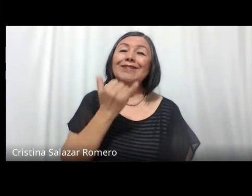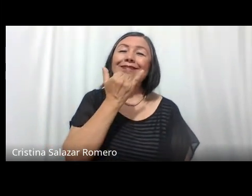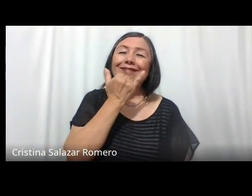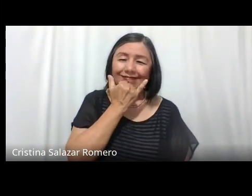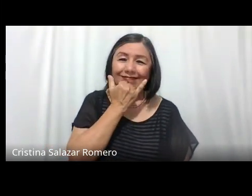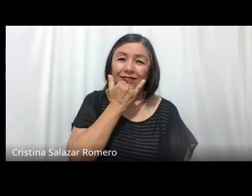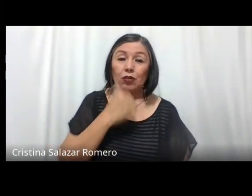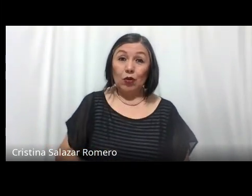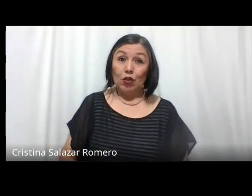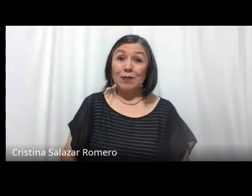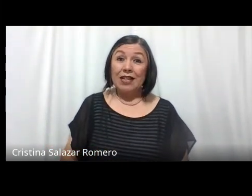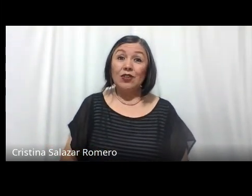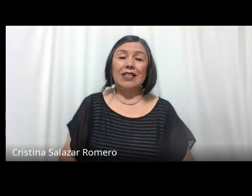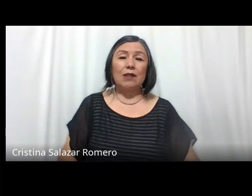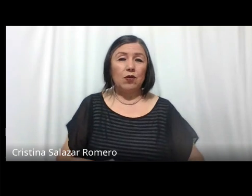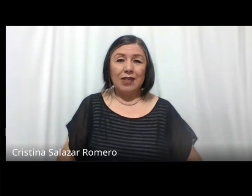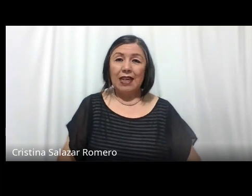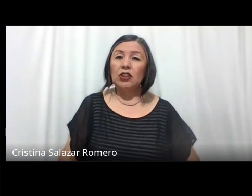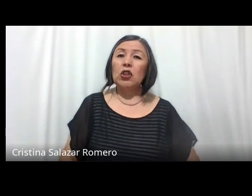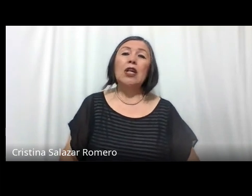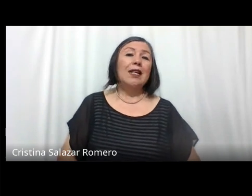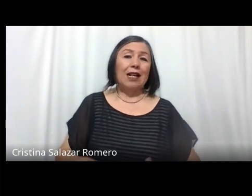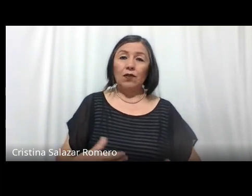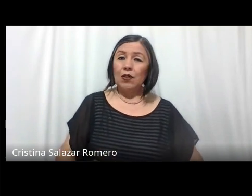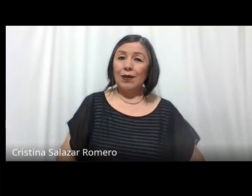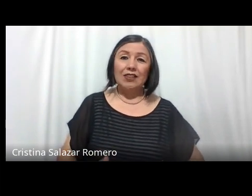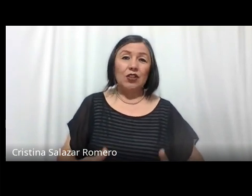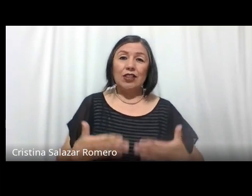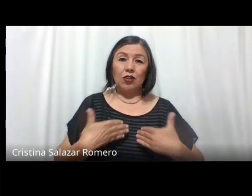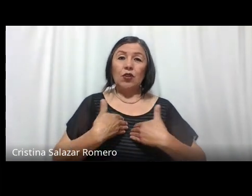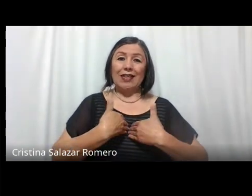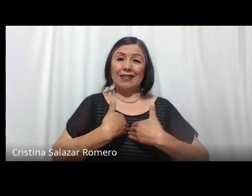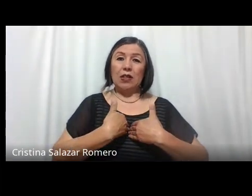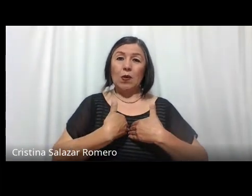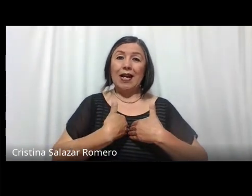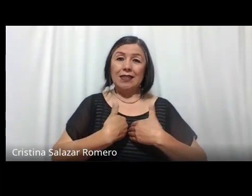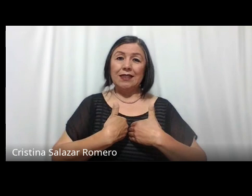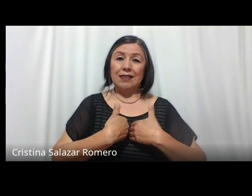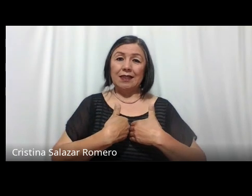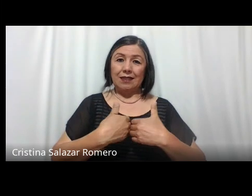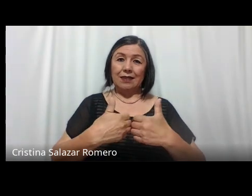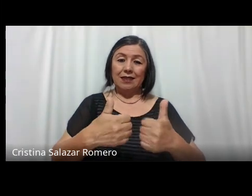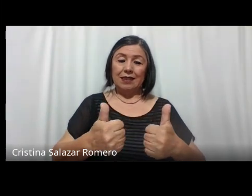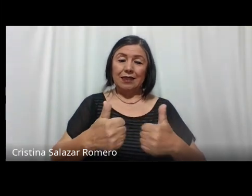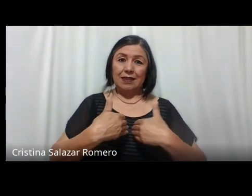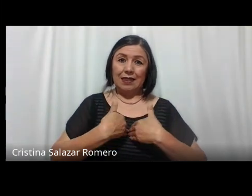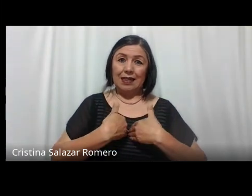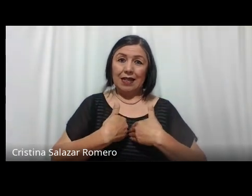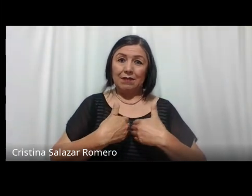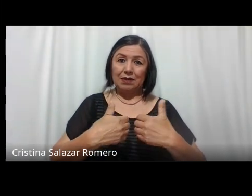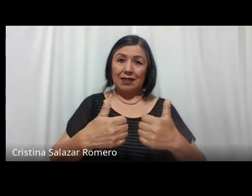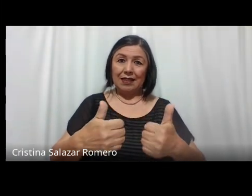mano, con 2 manos y que el movimiento, la configuración y todo es igual, ¿sí?